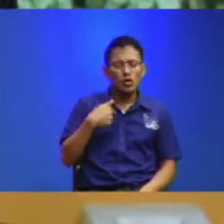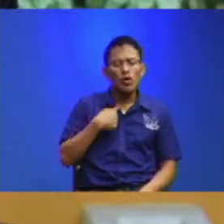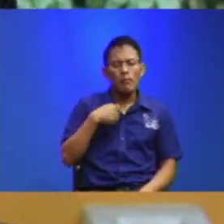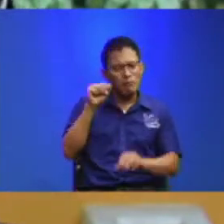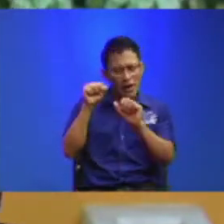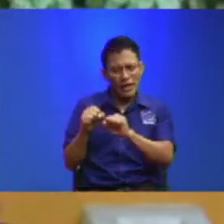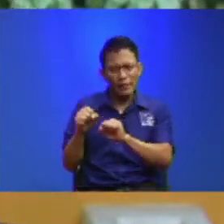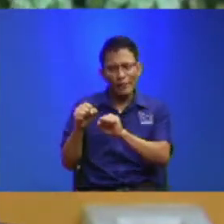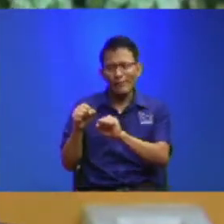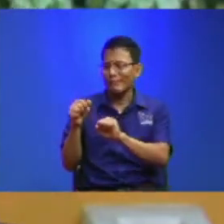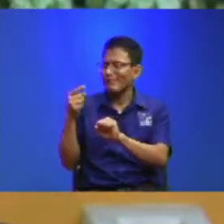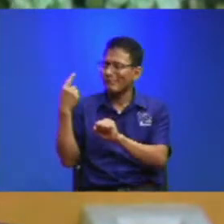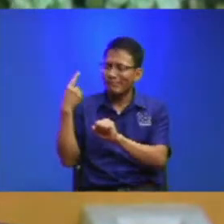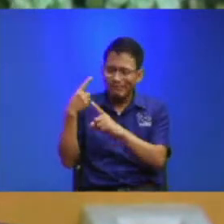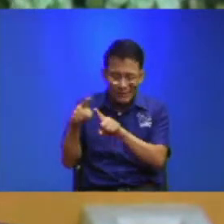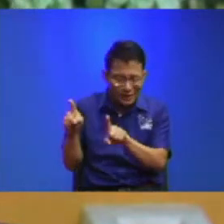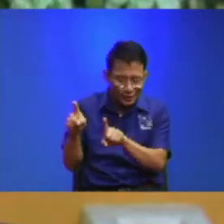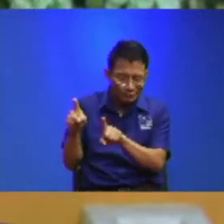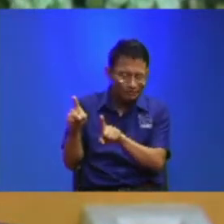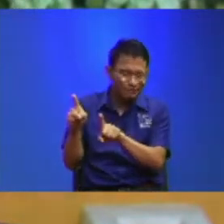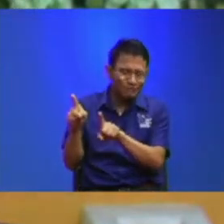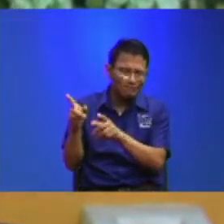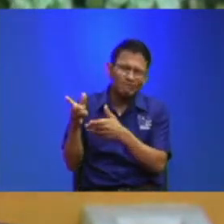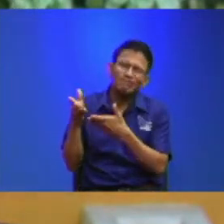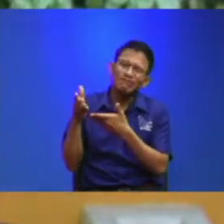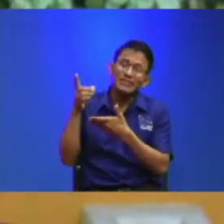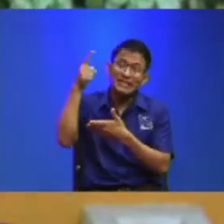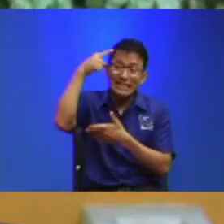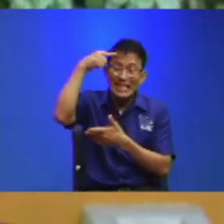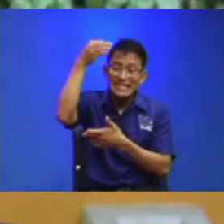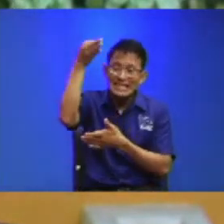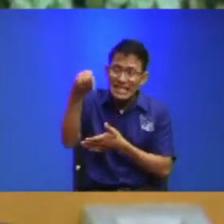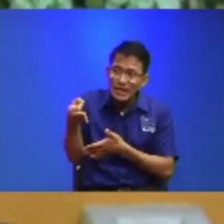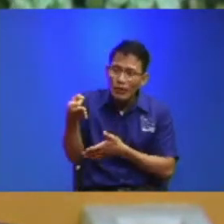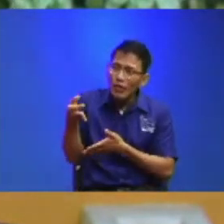nada. Está de alguna manera muriendo.